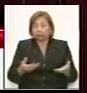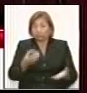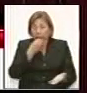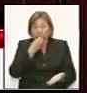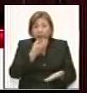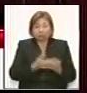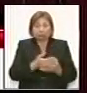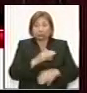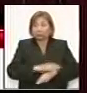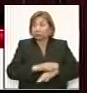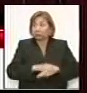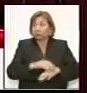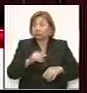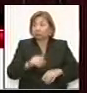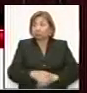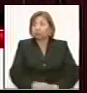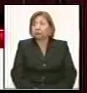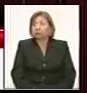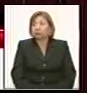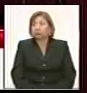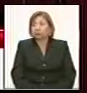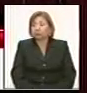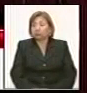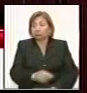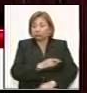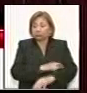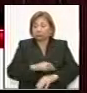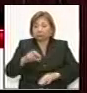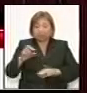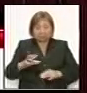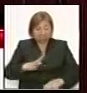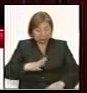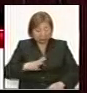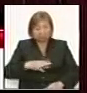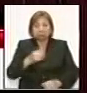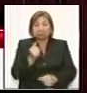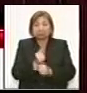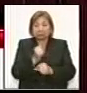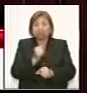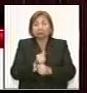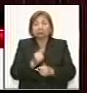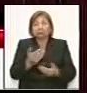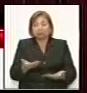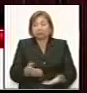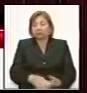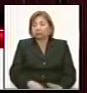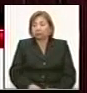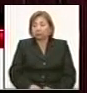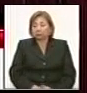buenos, son muy profesionales, muy atentos y muy trabajadores. Así que